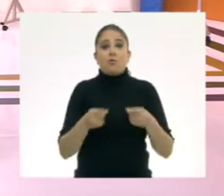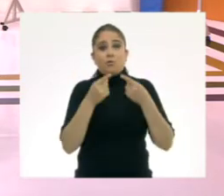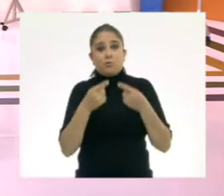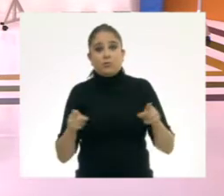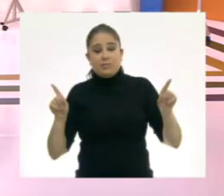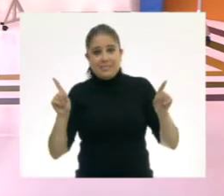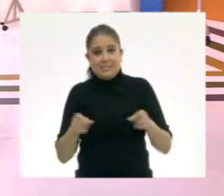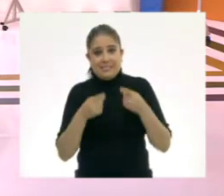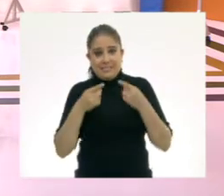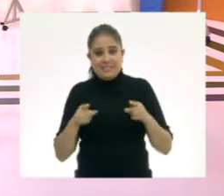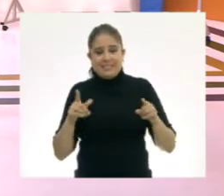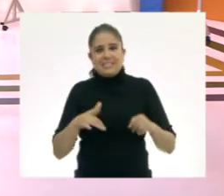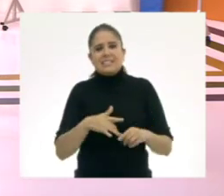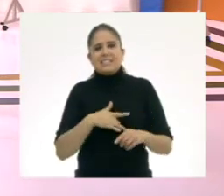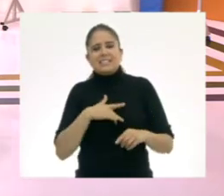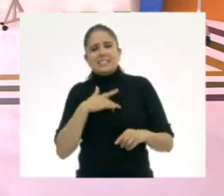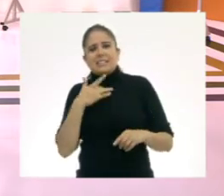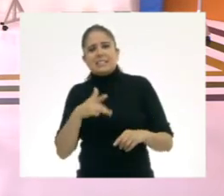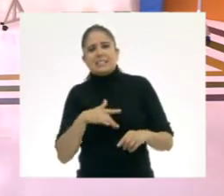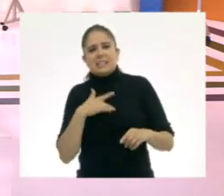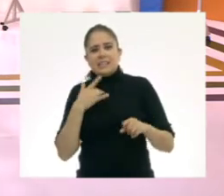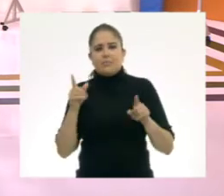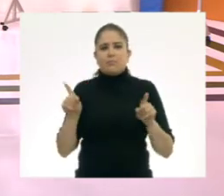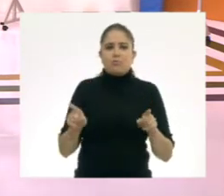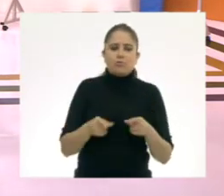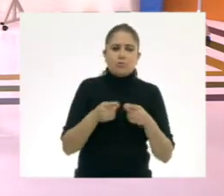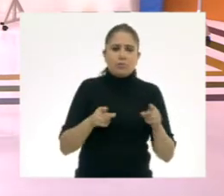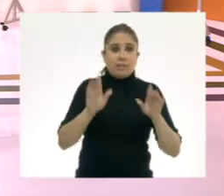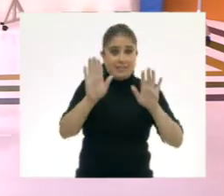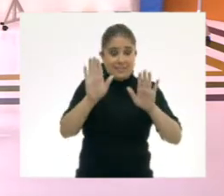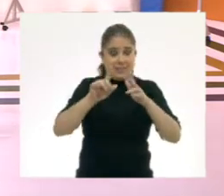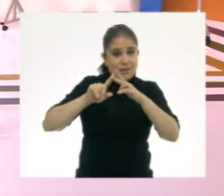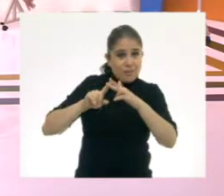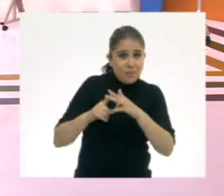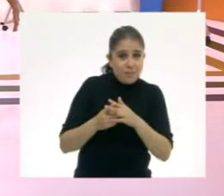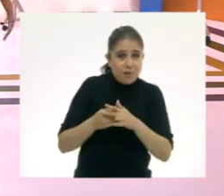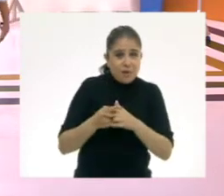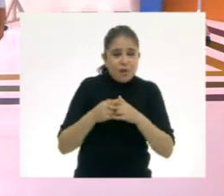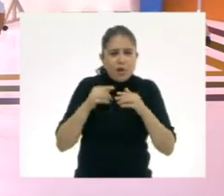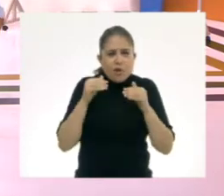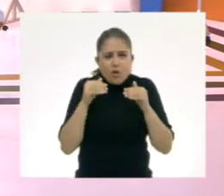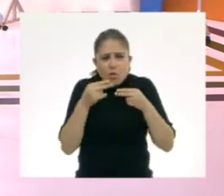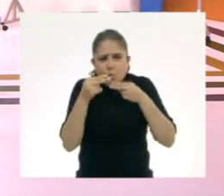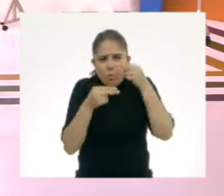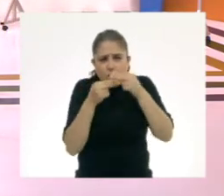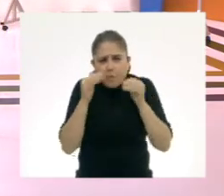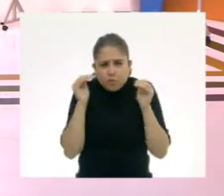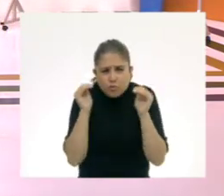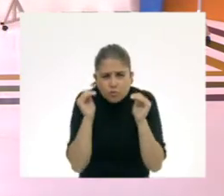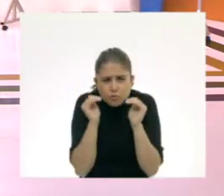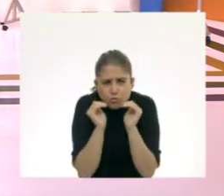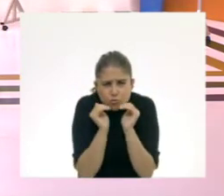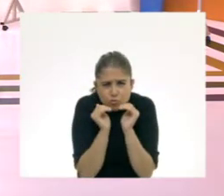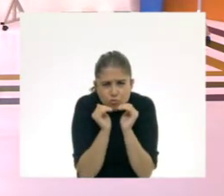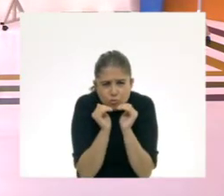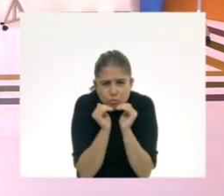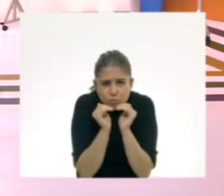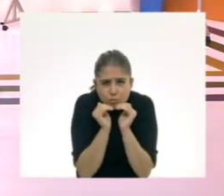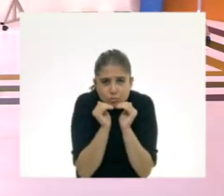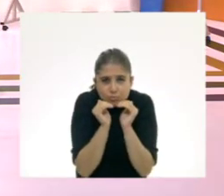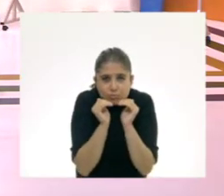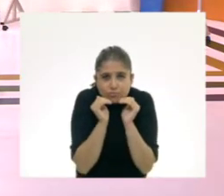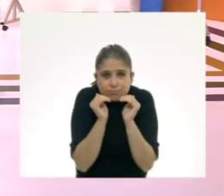¿vale? Vamos sintiendo la música. Ah, pero vamos a comenzar como una nube pequeña desde abajo. Y